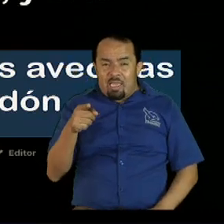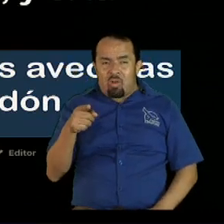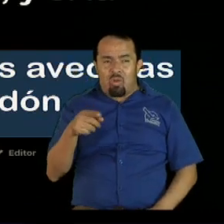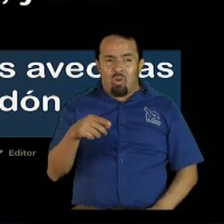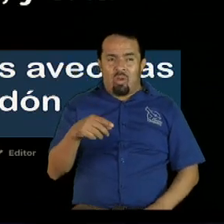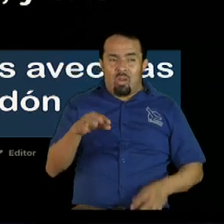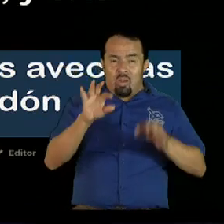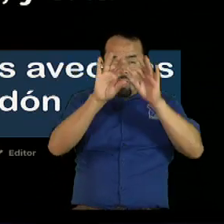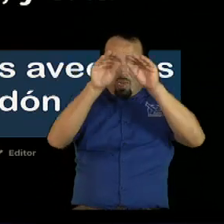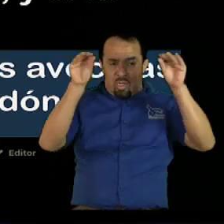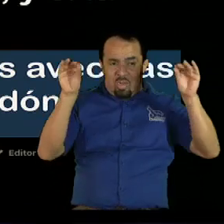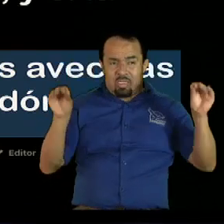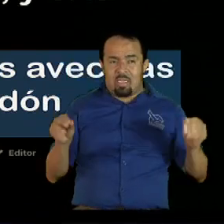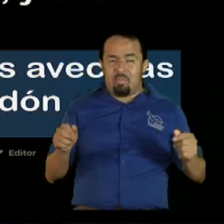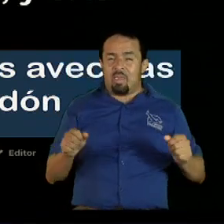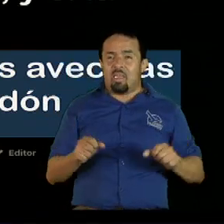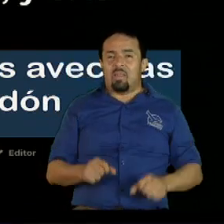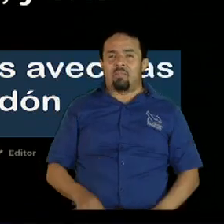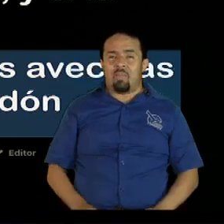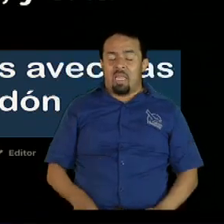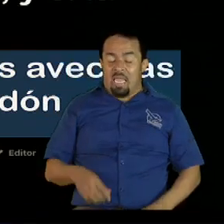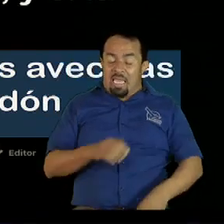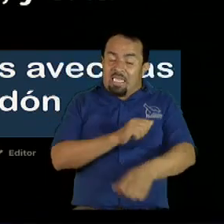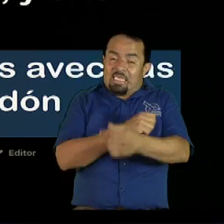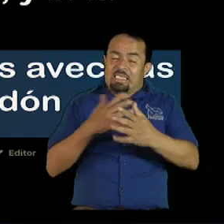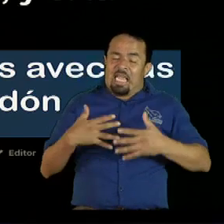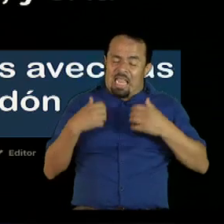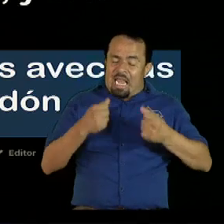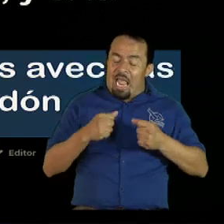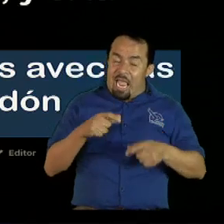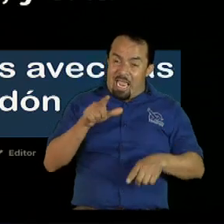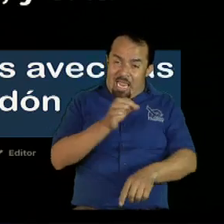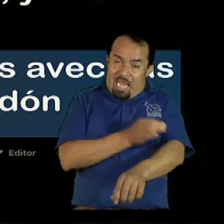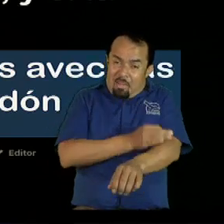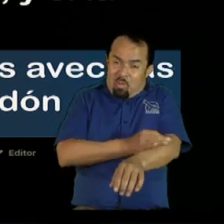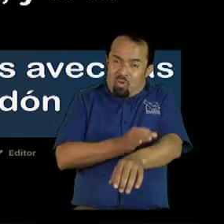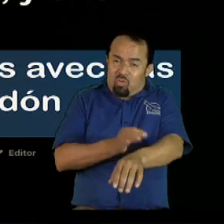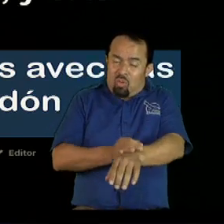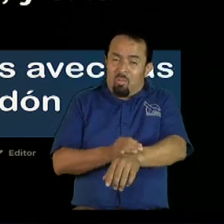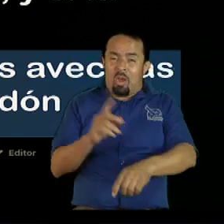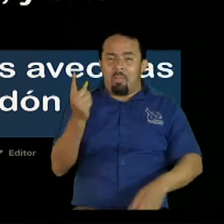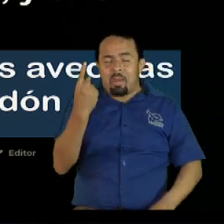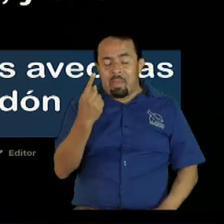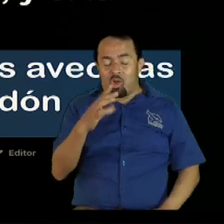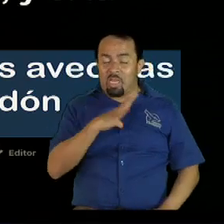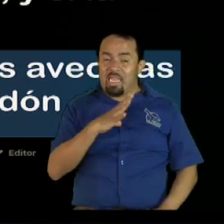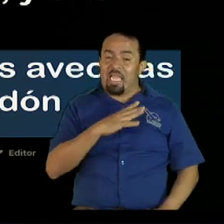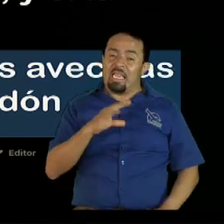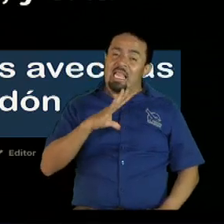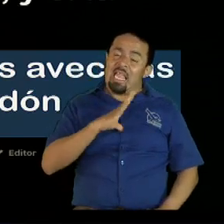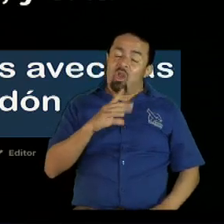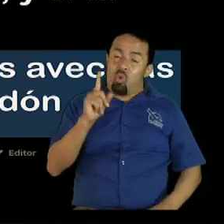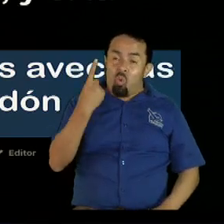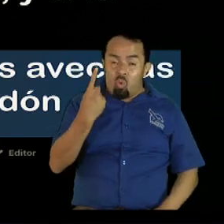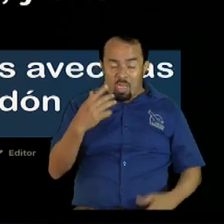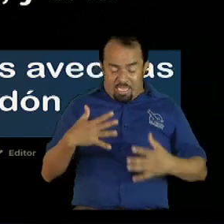lo examinará y si la infección ha sido sanada en el leproso. Entonces, primero tenía que haber una sanidad en el